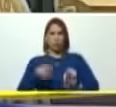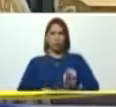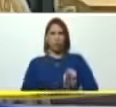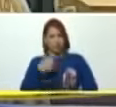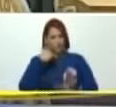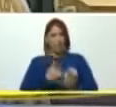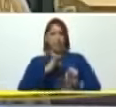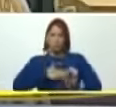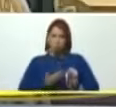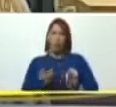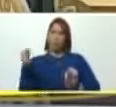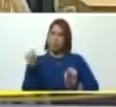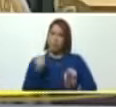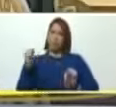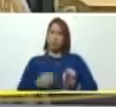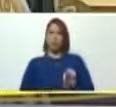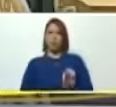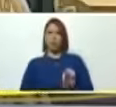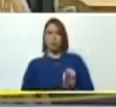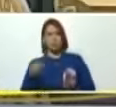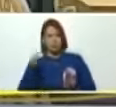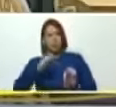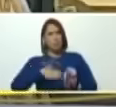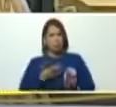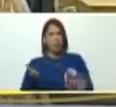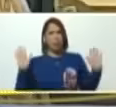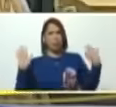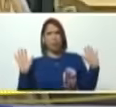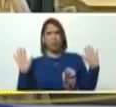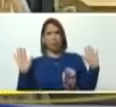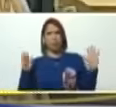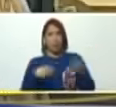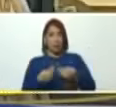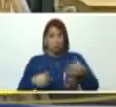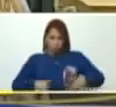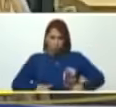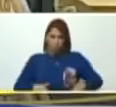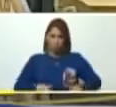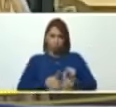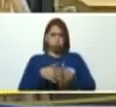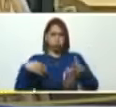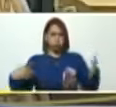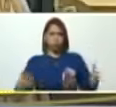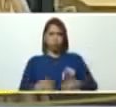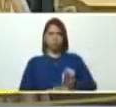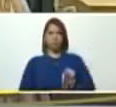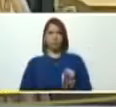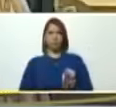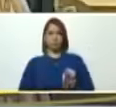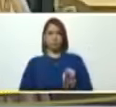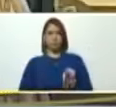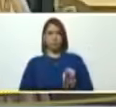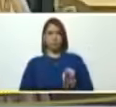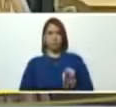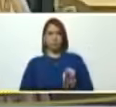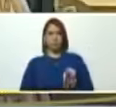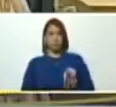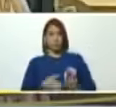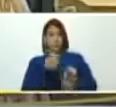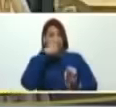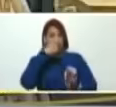se puede, chicos, ahí está que se puede, haciendo un esfuerzo extraordinario. Y el puesto de comando